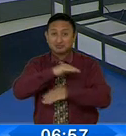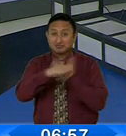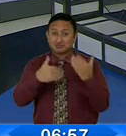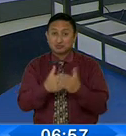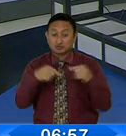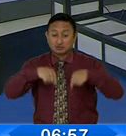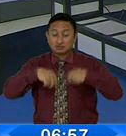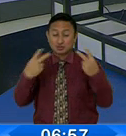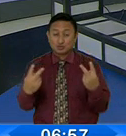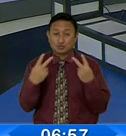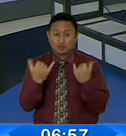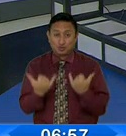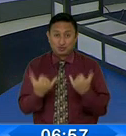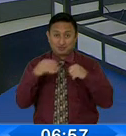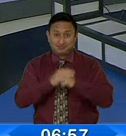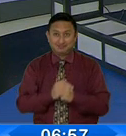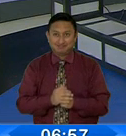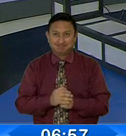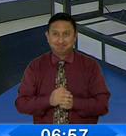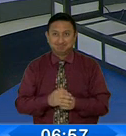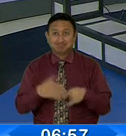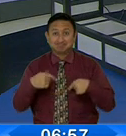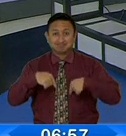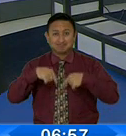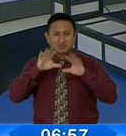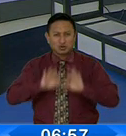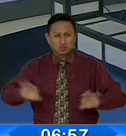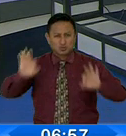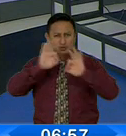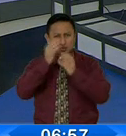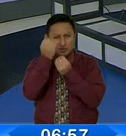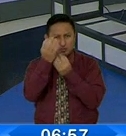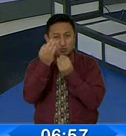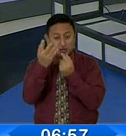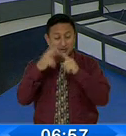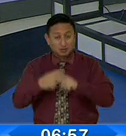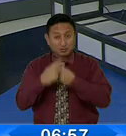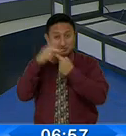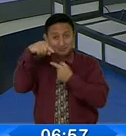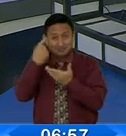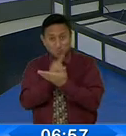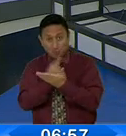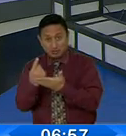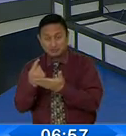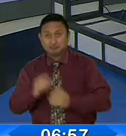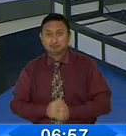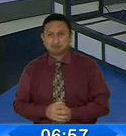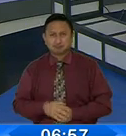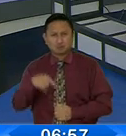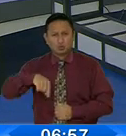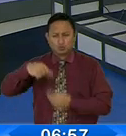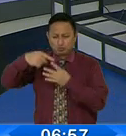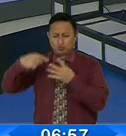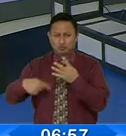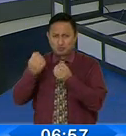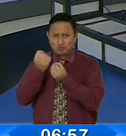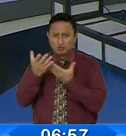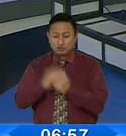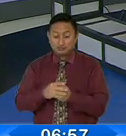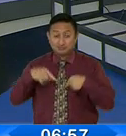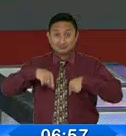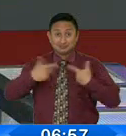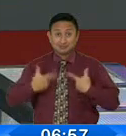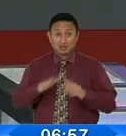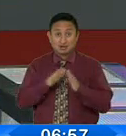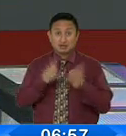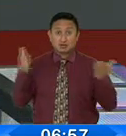integran a esa hora de la mañana junto a nosotros. Importante información al arrancar la semana, Roberto. Hay mucho para contarles, ya llegó también Diario del Comercio